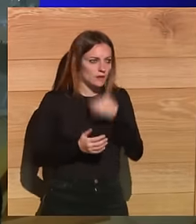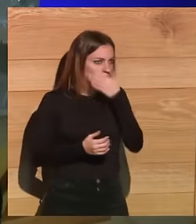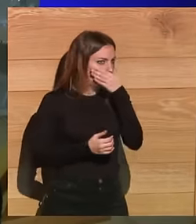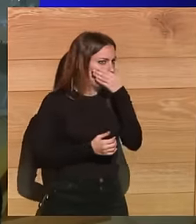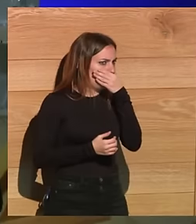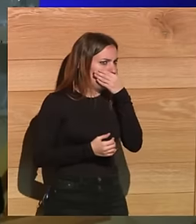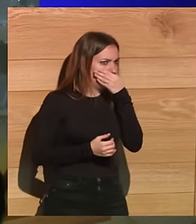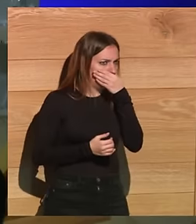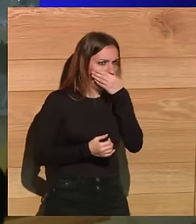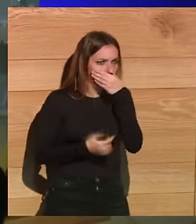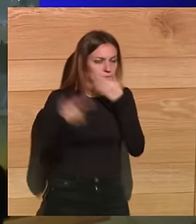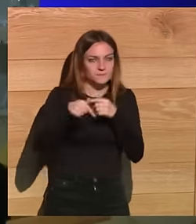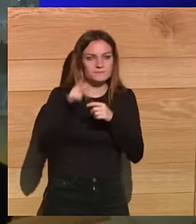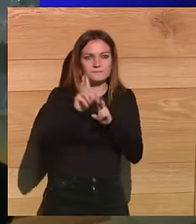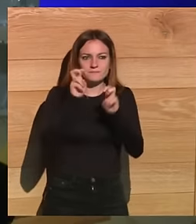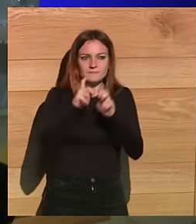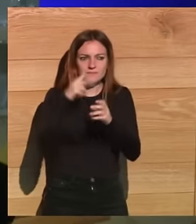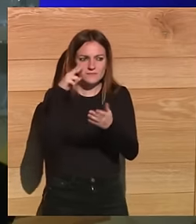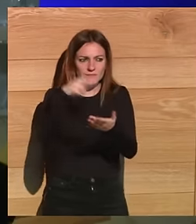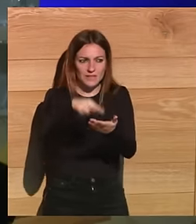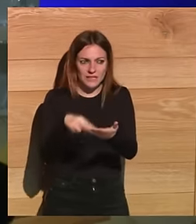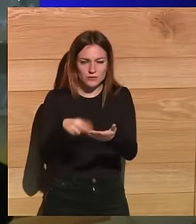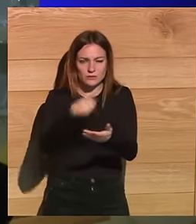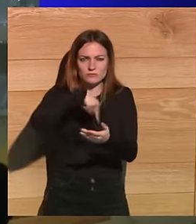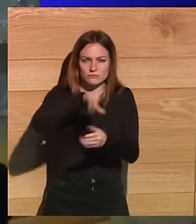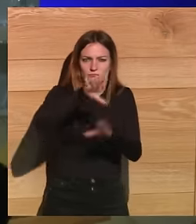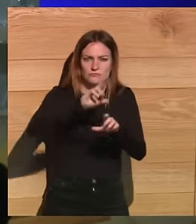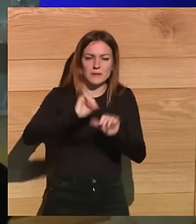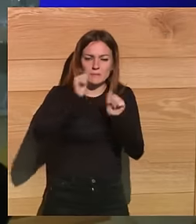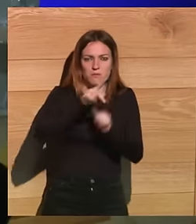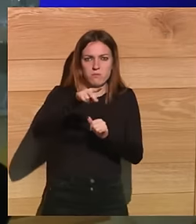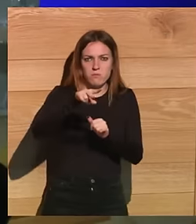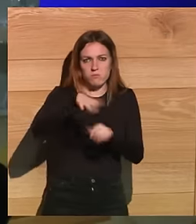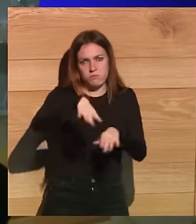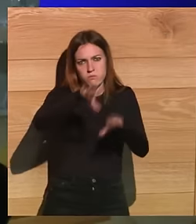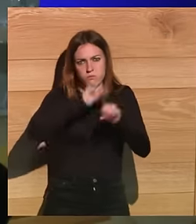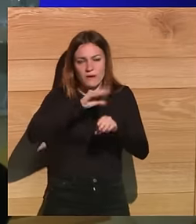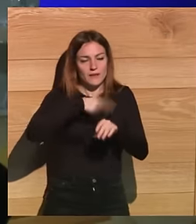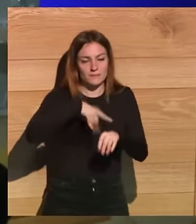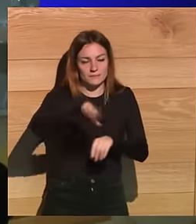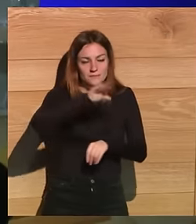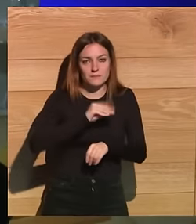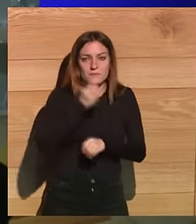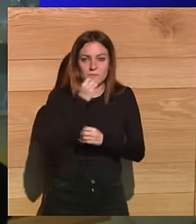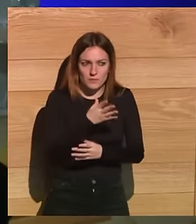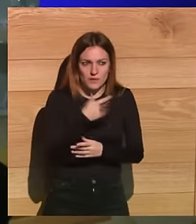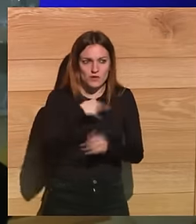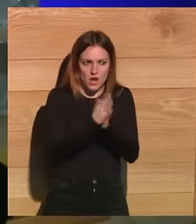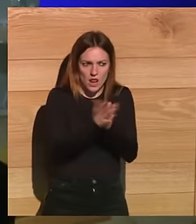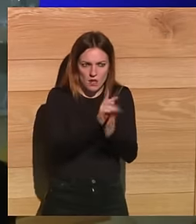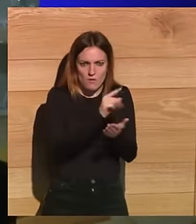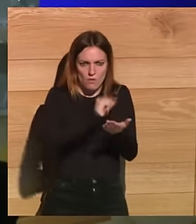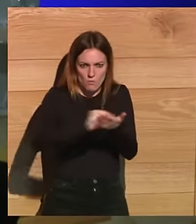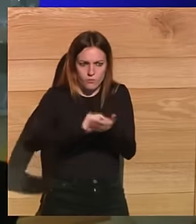El circuito de la lectura, que estamos empezando a comprender muy bien. Yo he escrito un libro entero sobre esto.